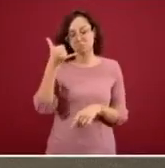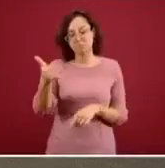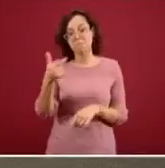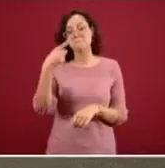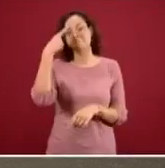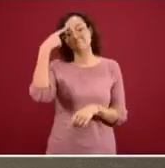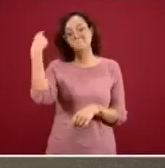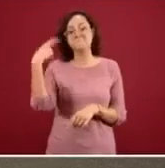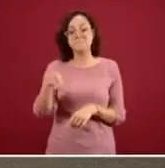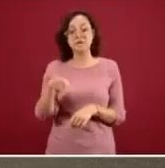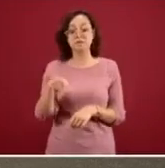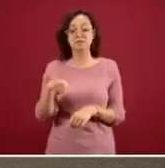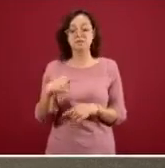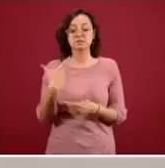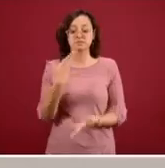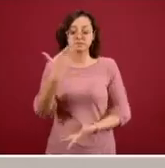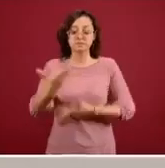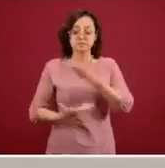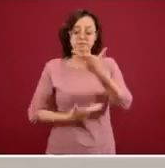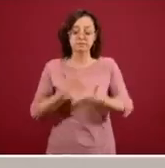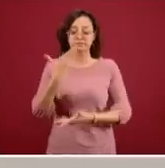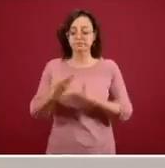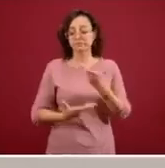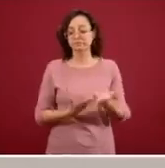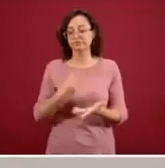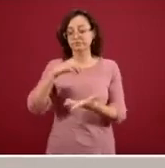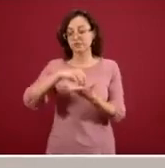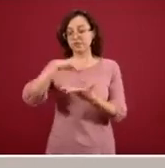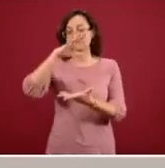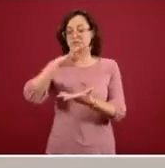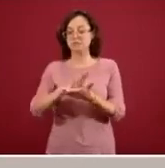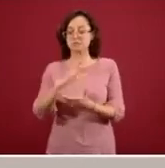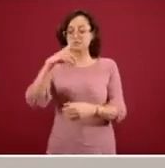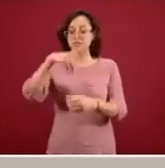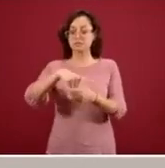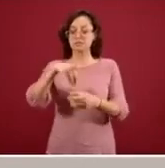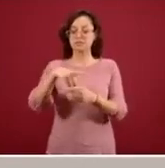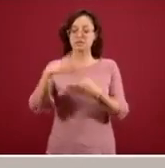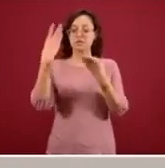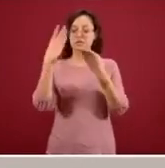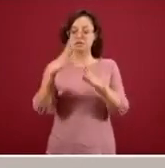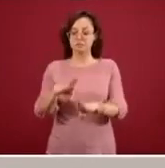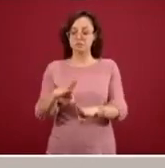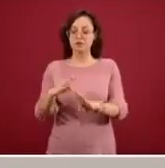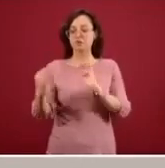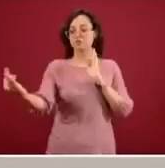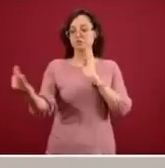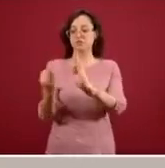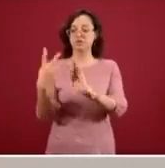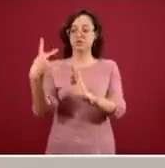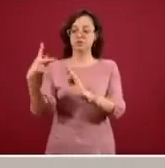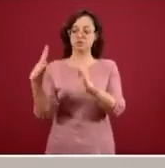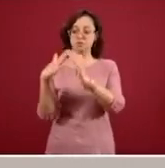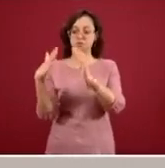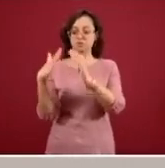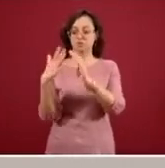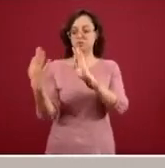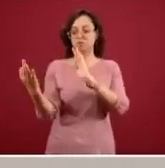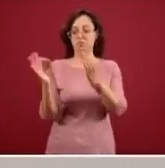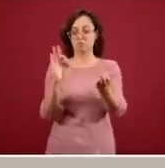precisamente para ofrecer y brindar una cita de donación en el banco de sangre más cercano del potencial